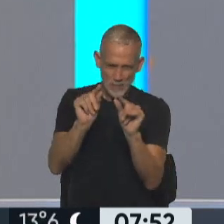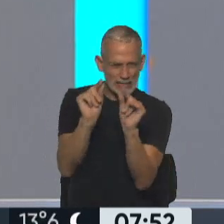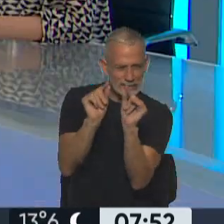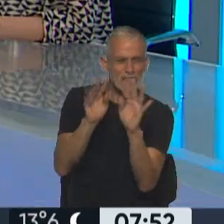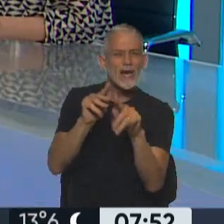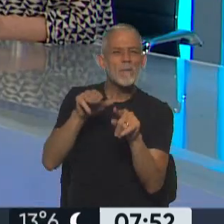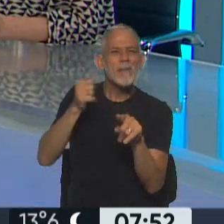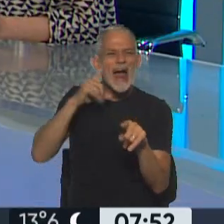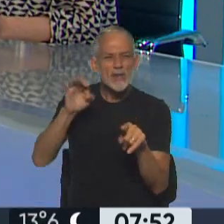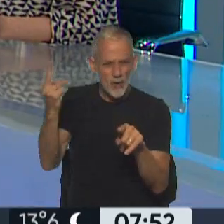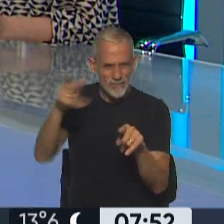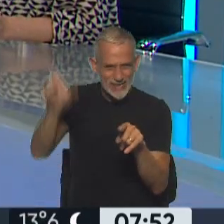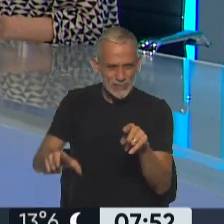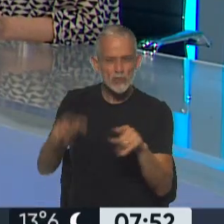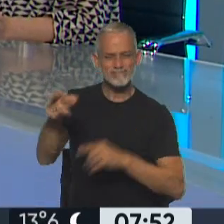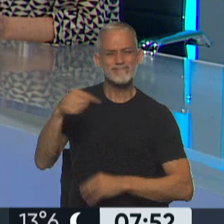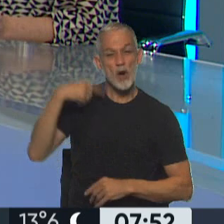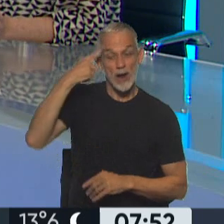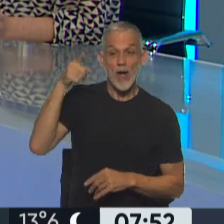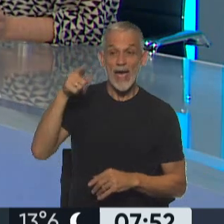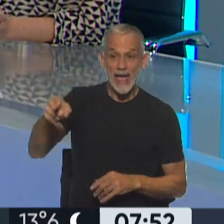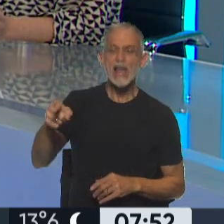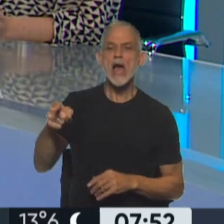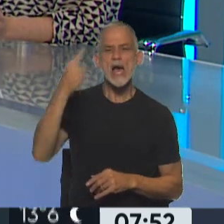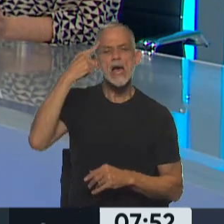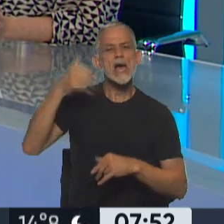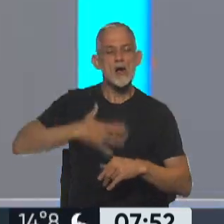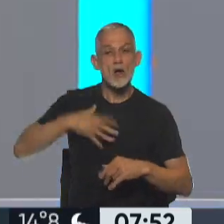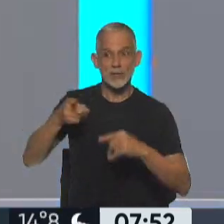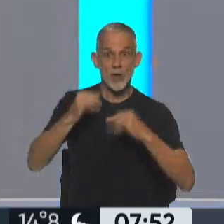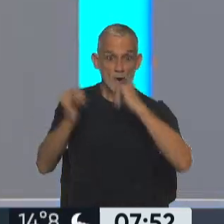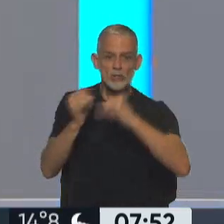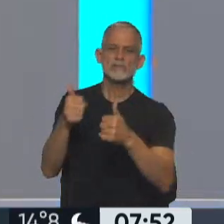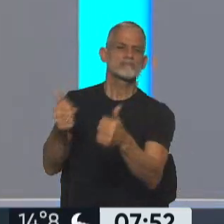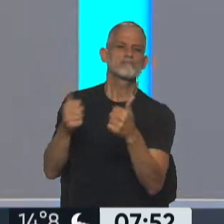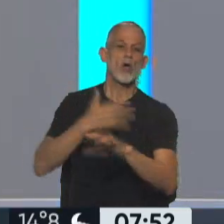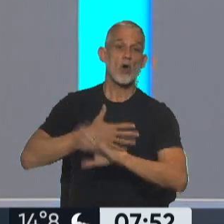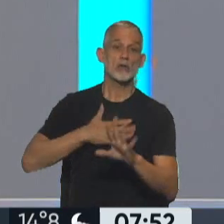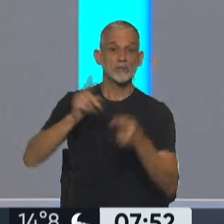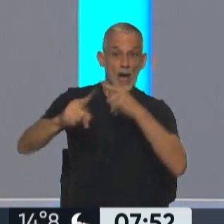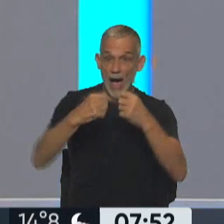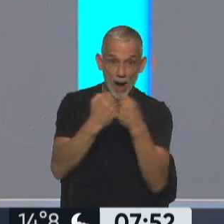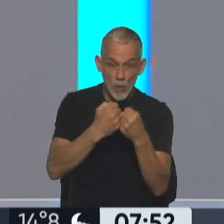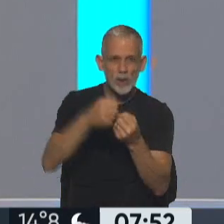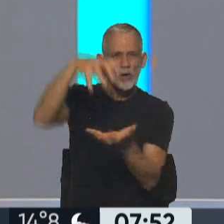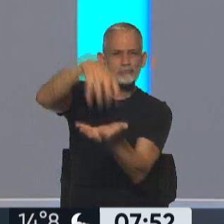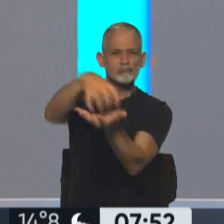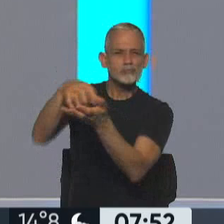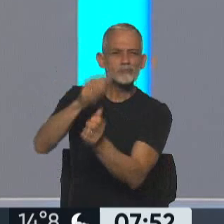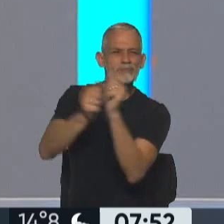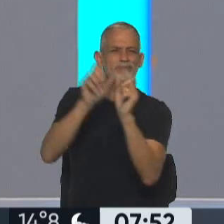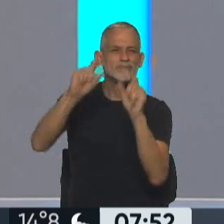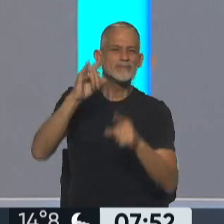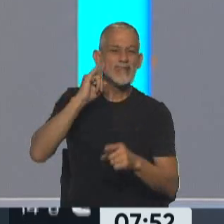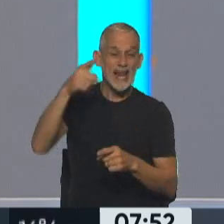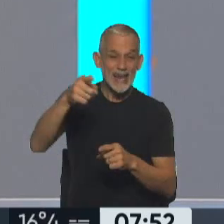Mario estaría muy vería con muy buenos ojos esta noticia porque es un acuerdo con la industria láctea que con el